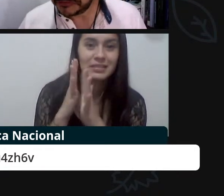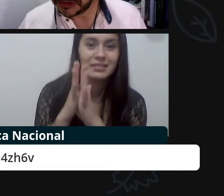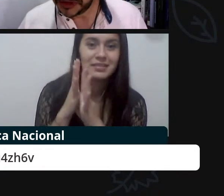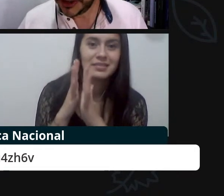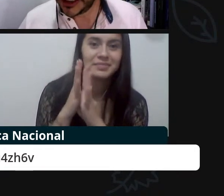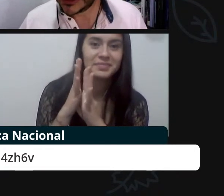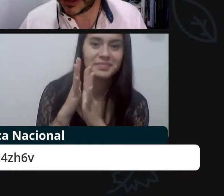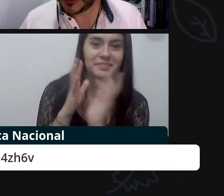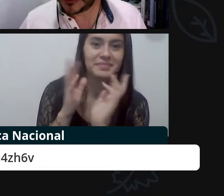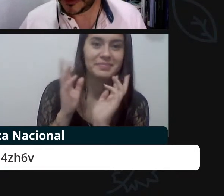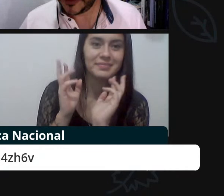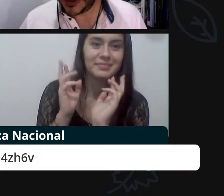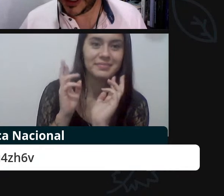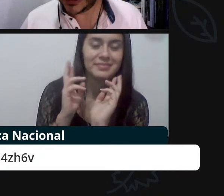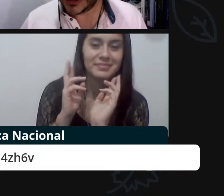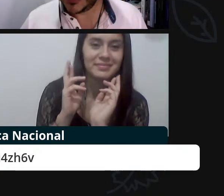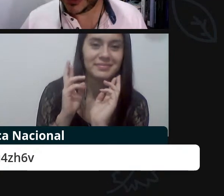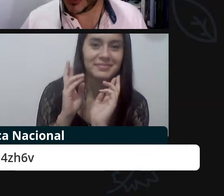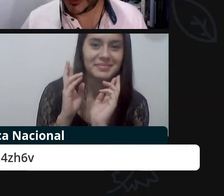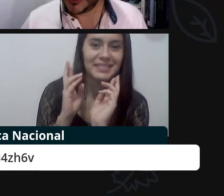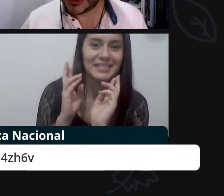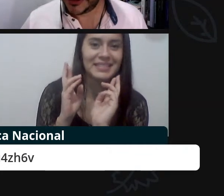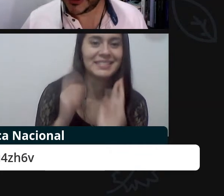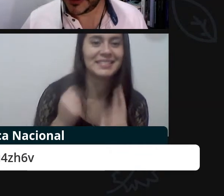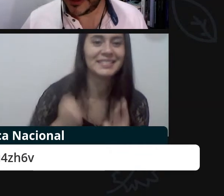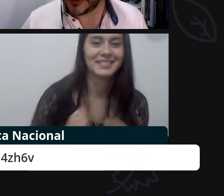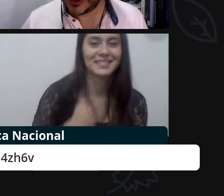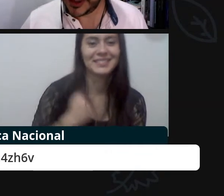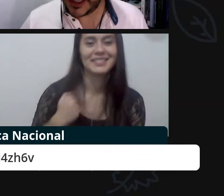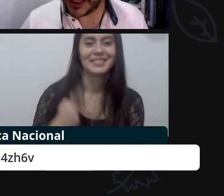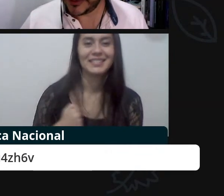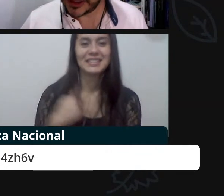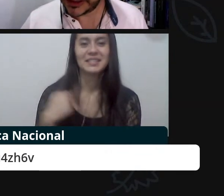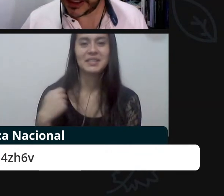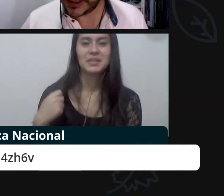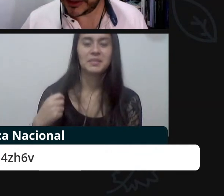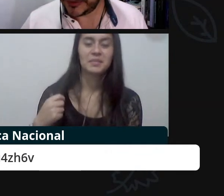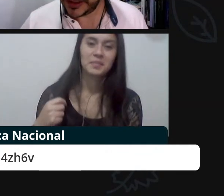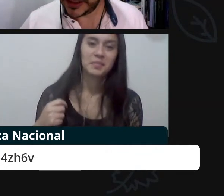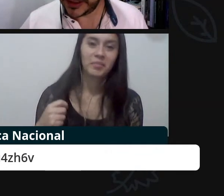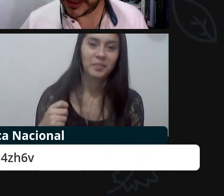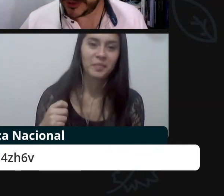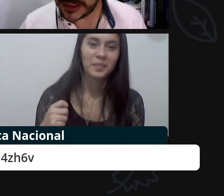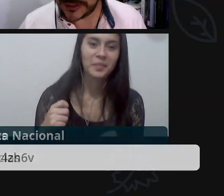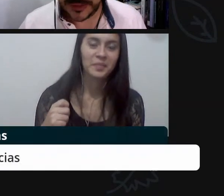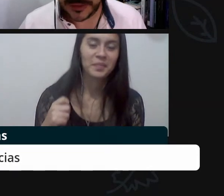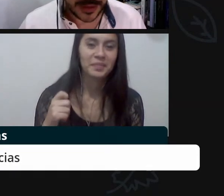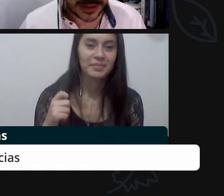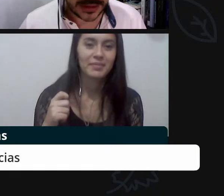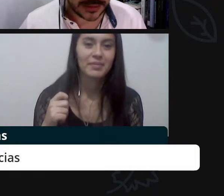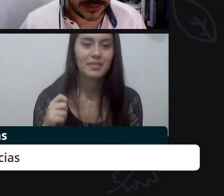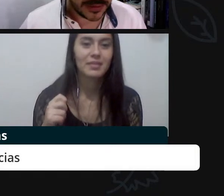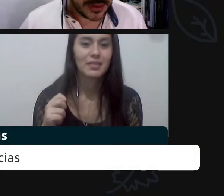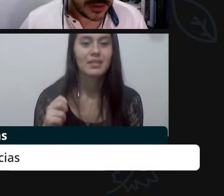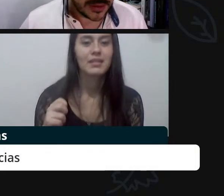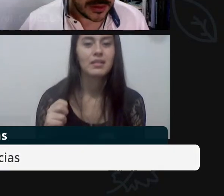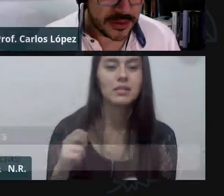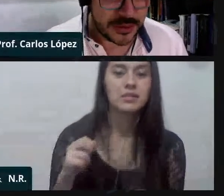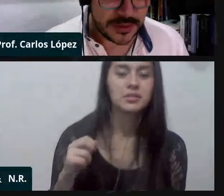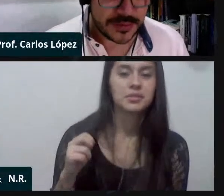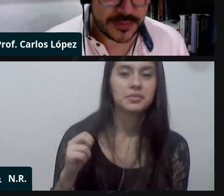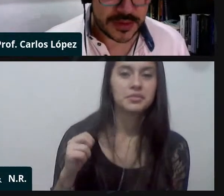Fabio. Estamos como si no estuviéramos. Ana Lucía se está riendo. Muy interesante, Fabio, maestro.